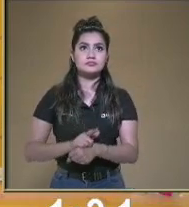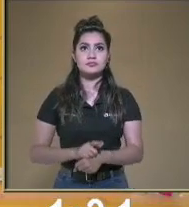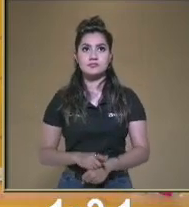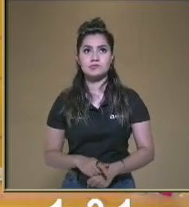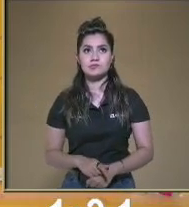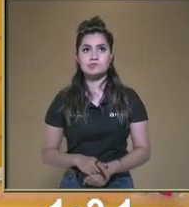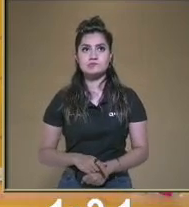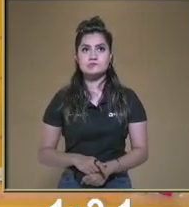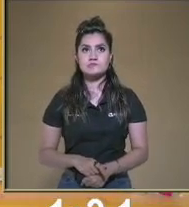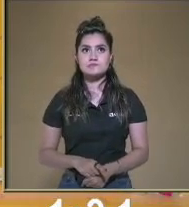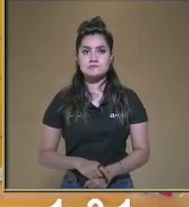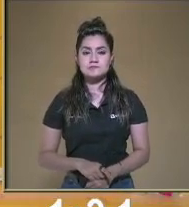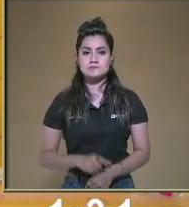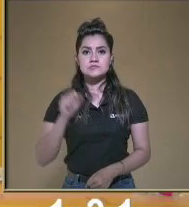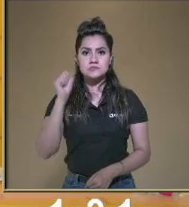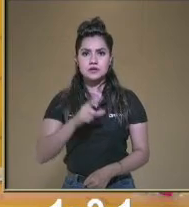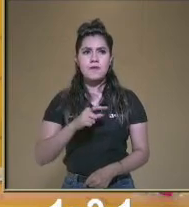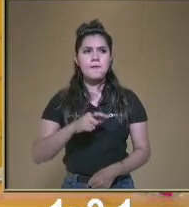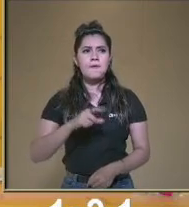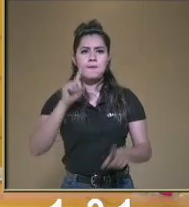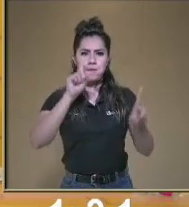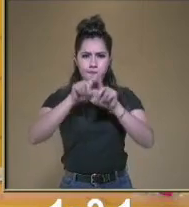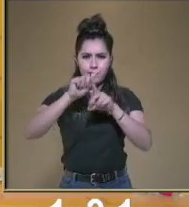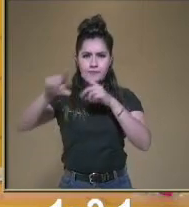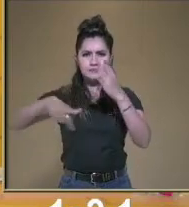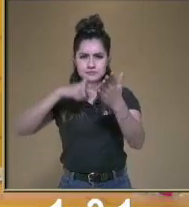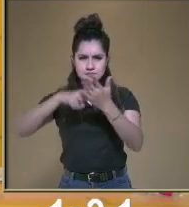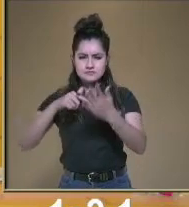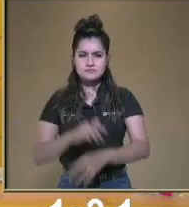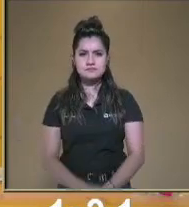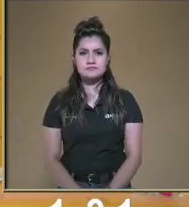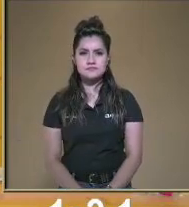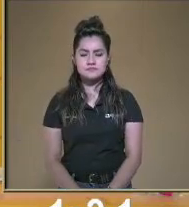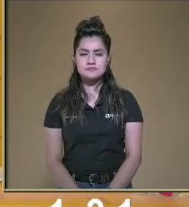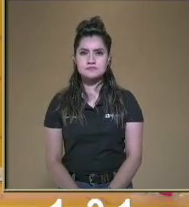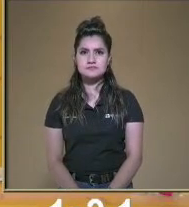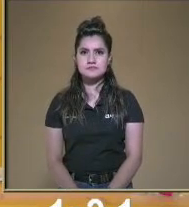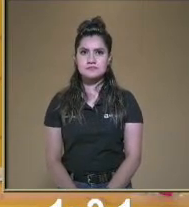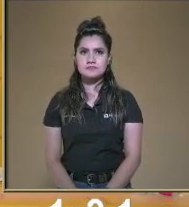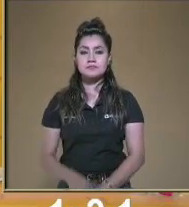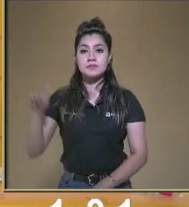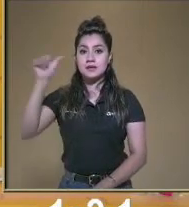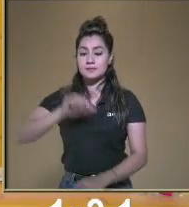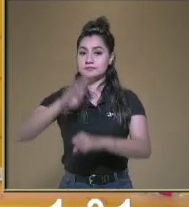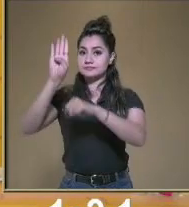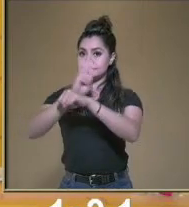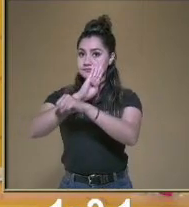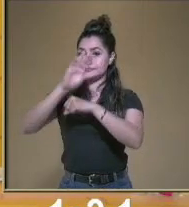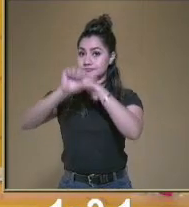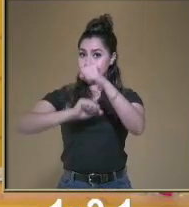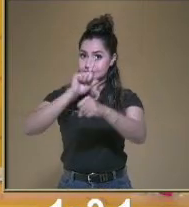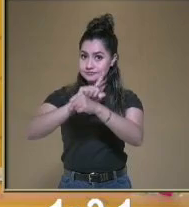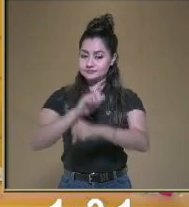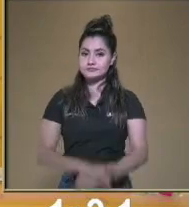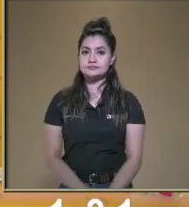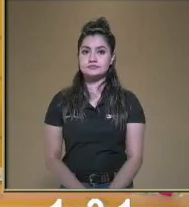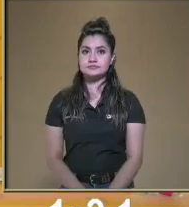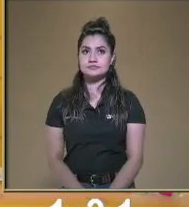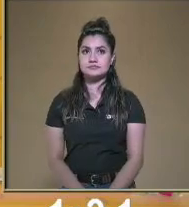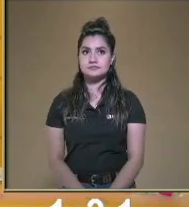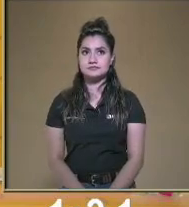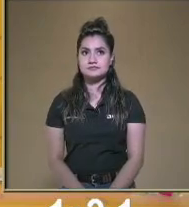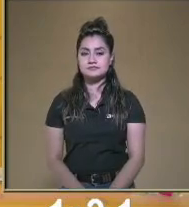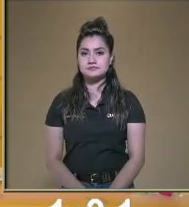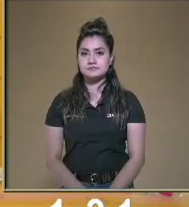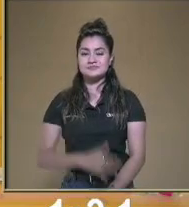las ciencias o en los estudios, ¿verdad? Y en conclusión, pues bueno, lo que es el bienestar animal es cuando un animal